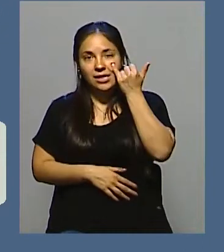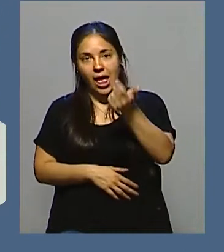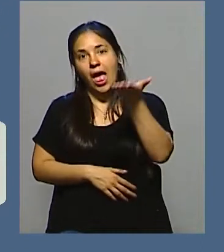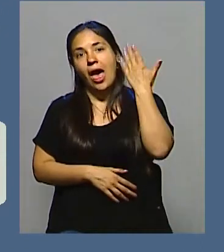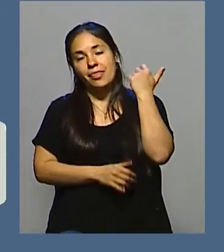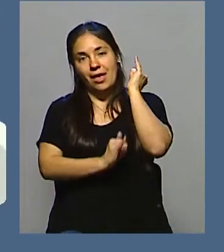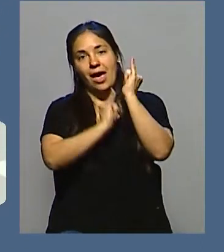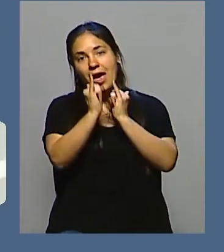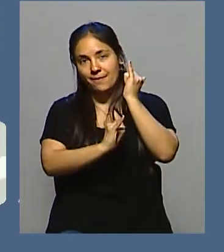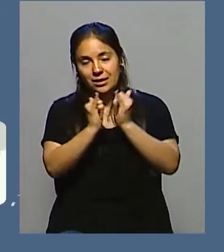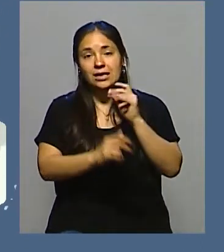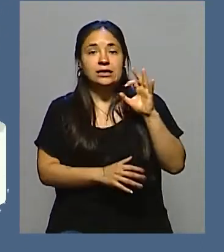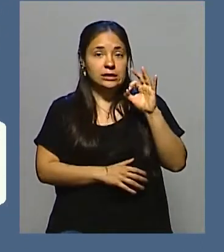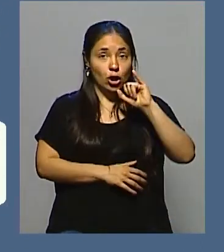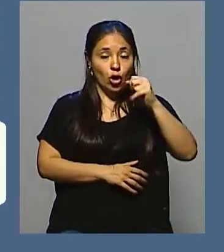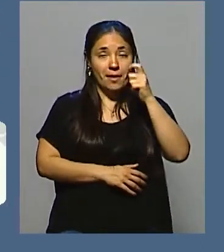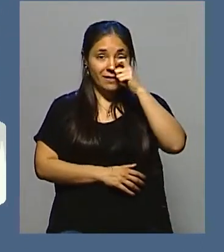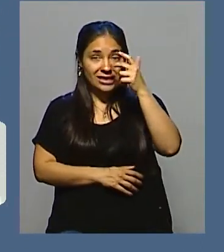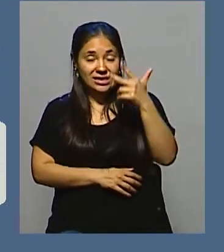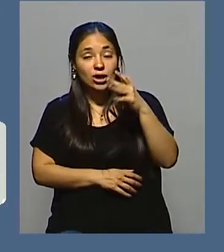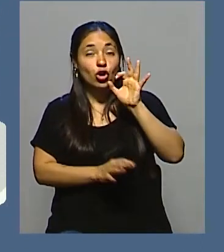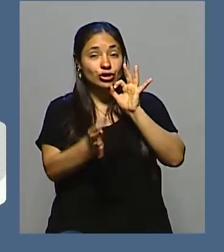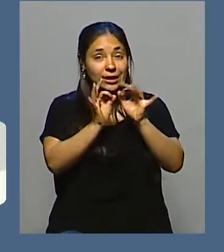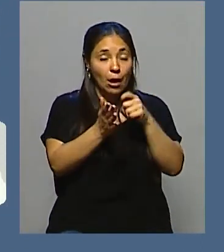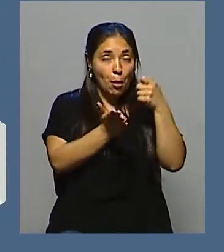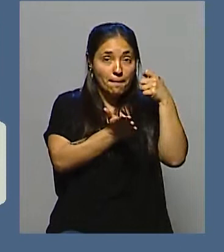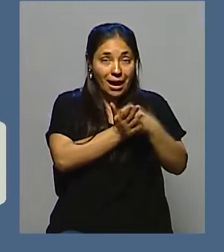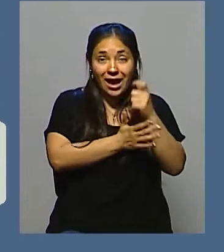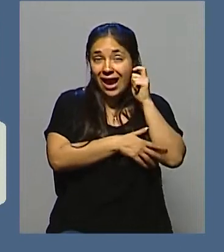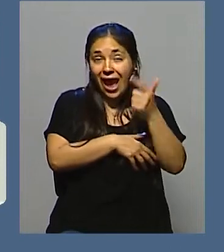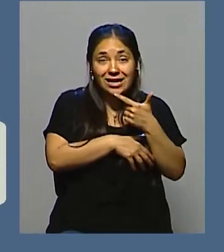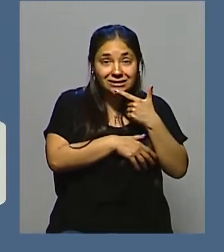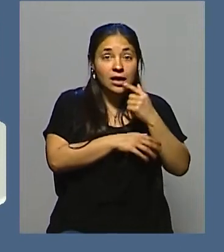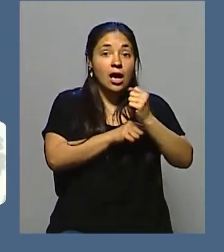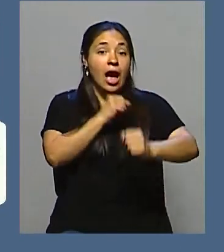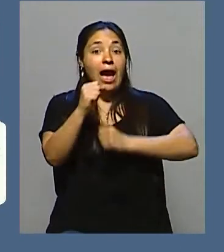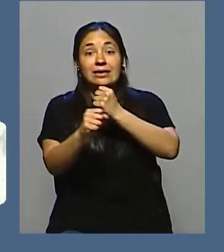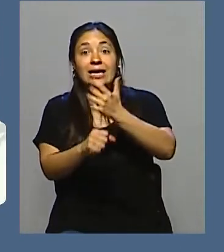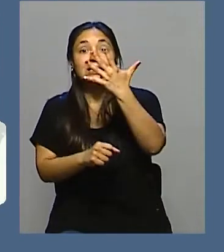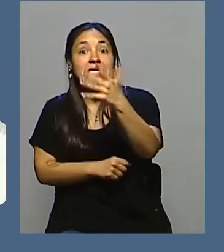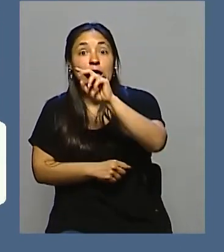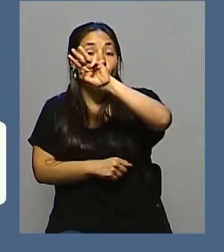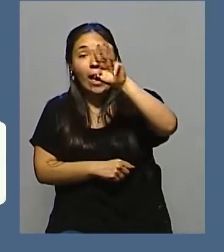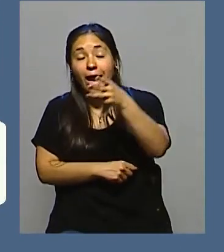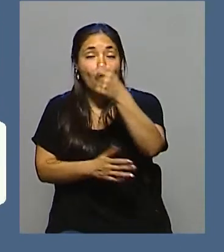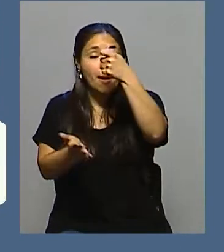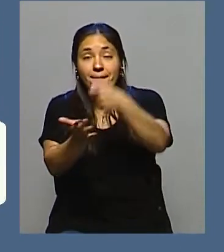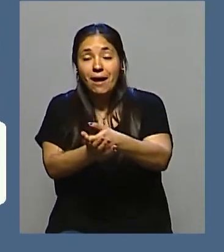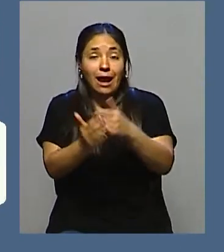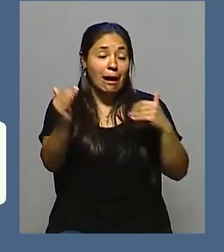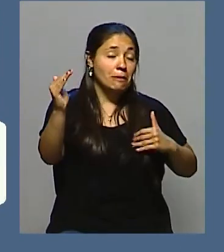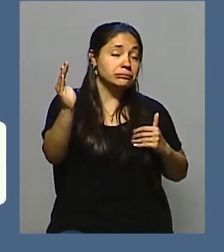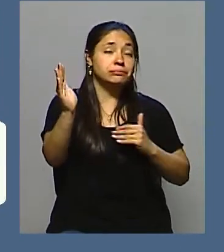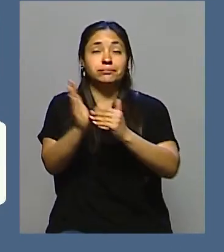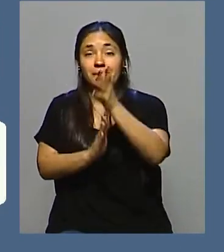de 0,25 centavos el metro cúbico, el gas pasó a casi 5 euros. Claro. Entonces